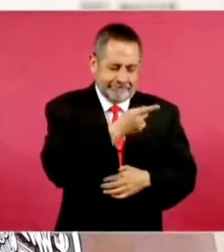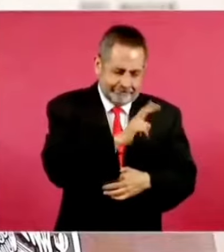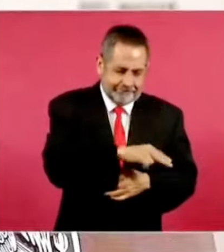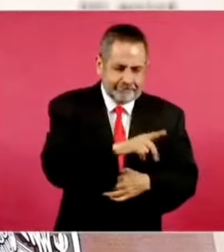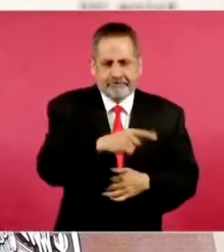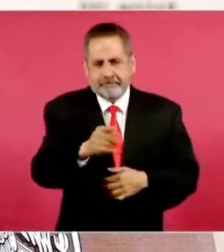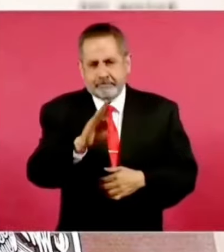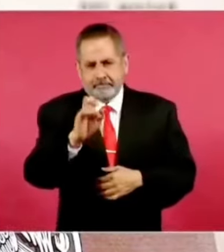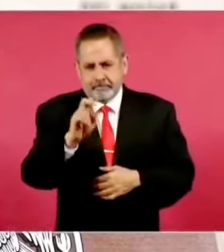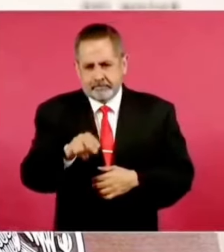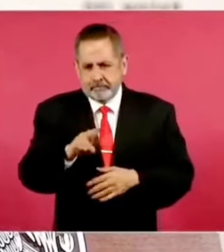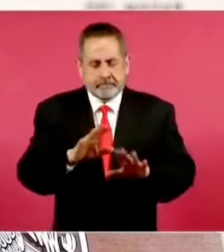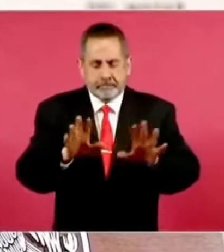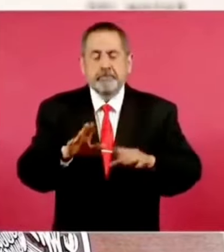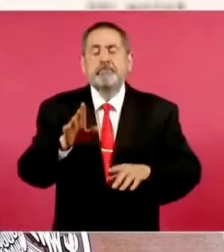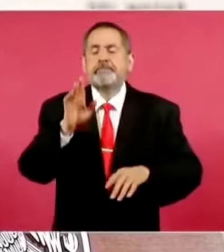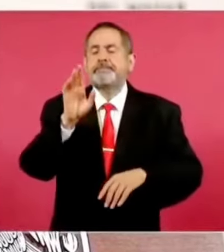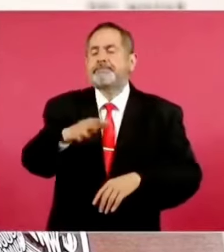Nada.